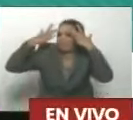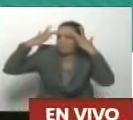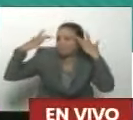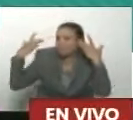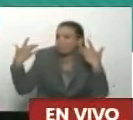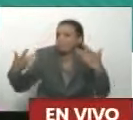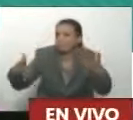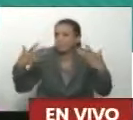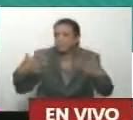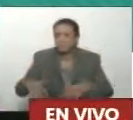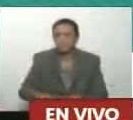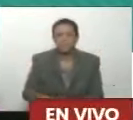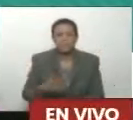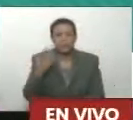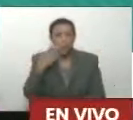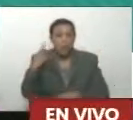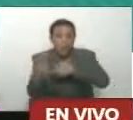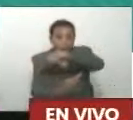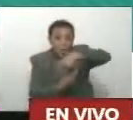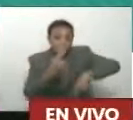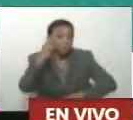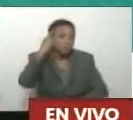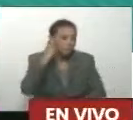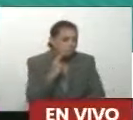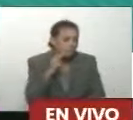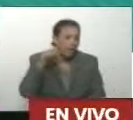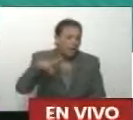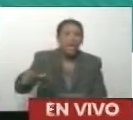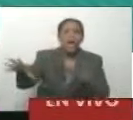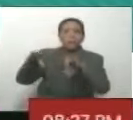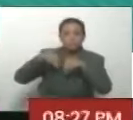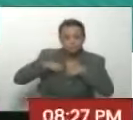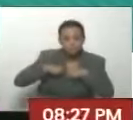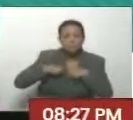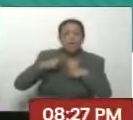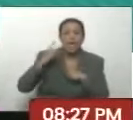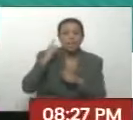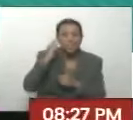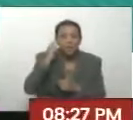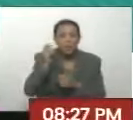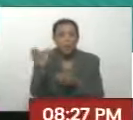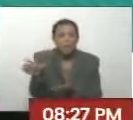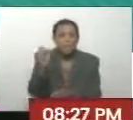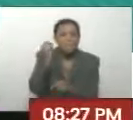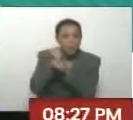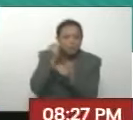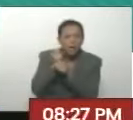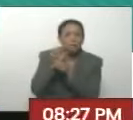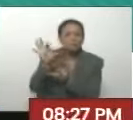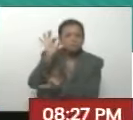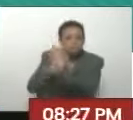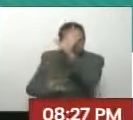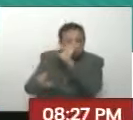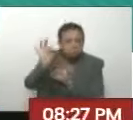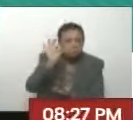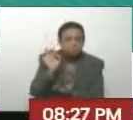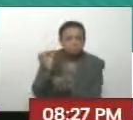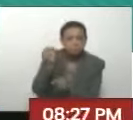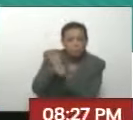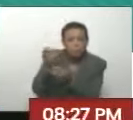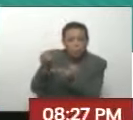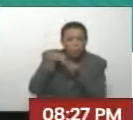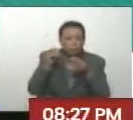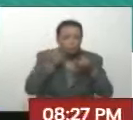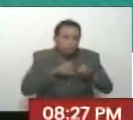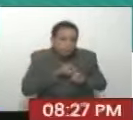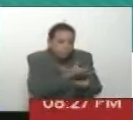pensadores. Y la revolución bolivariana asume las tesis filosóficas, políticas y programáticas y